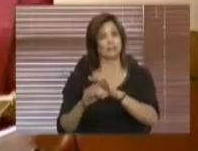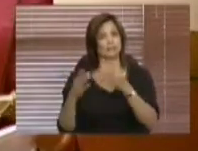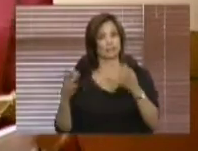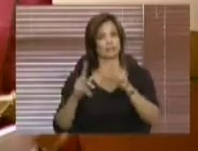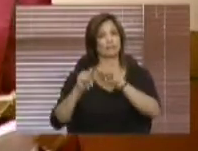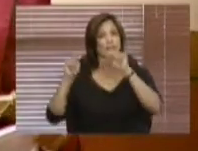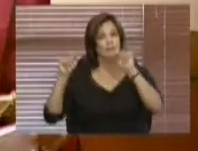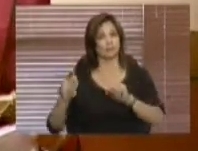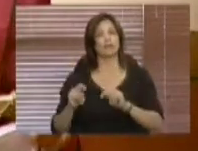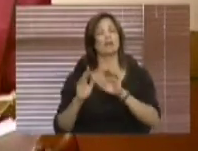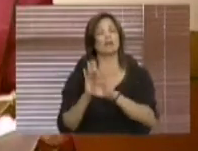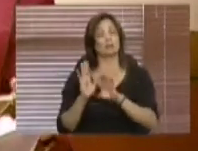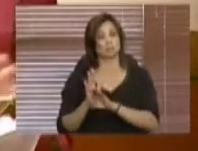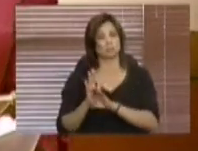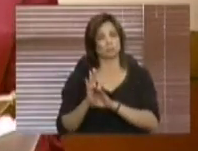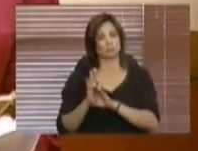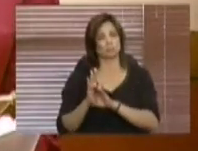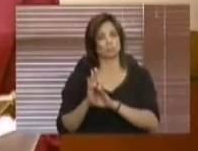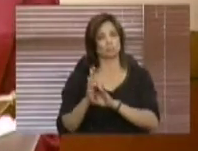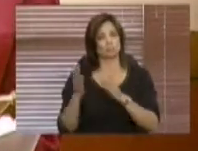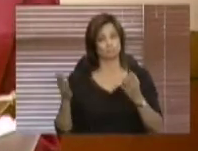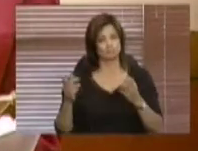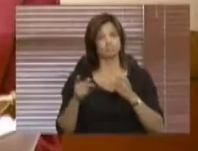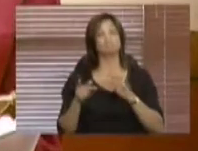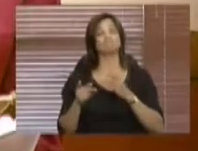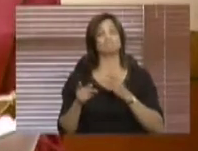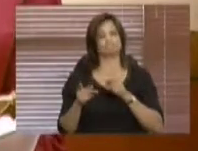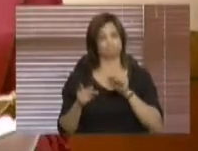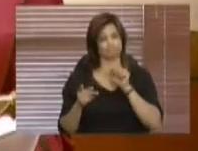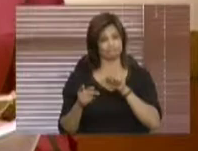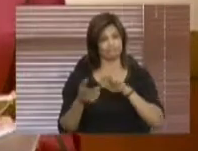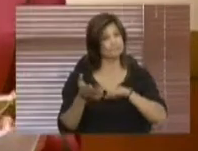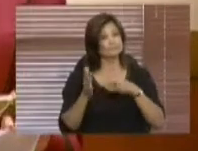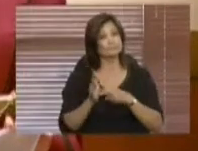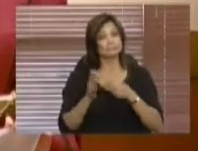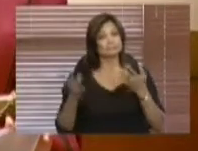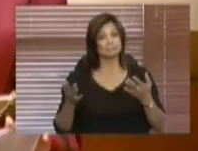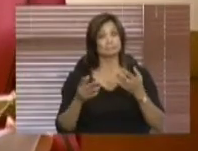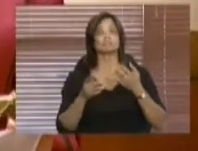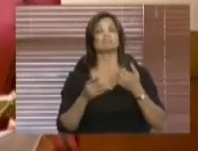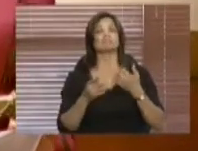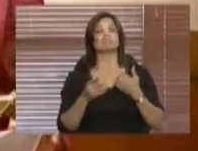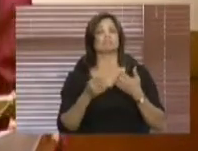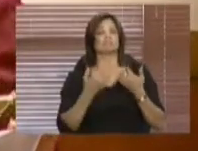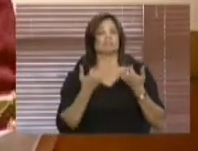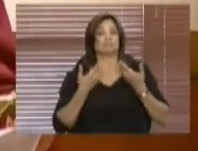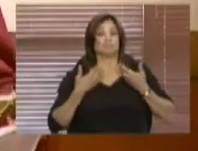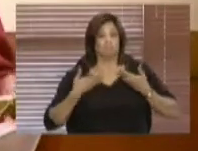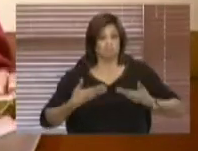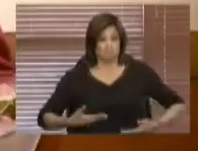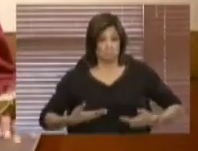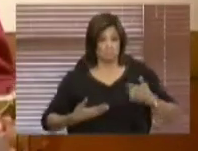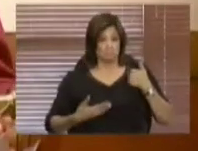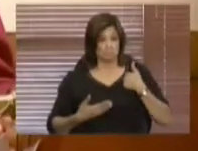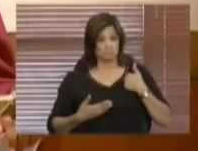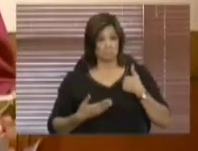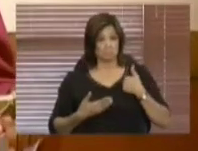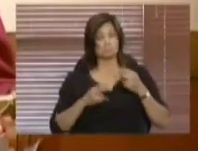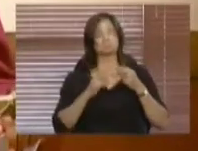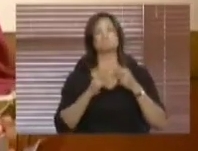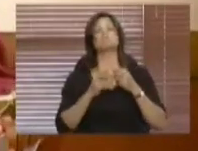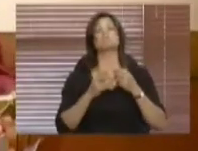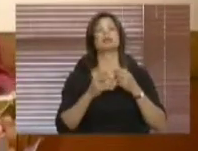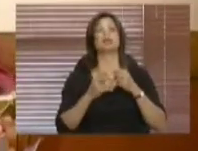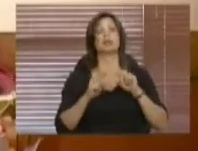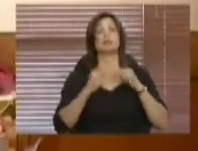el Tribunal Constitucional. Es evidente que para quien tiene el honor de dirigirle la palabra,